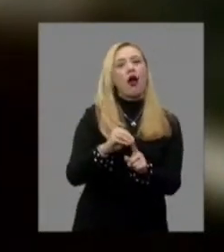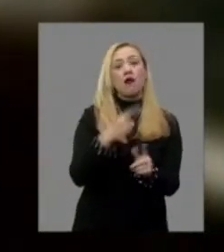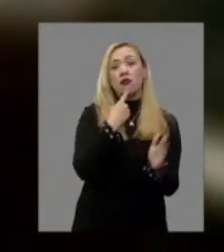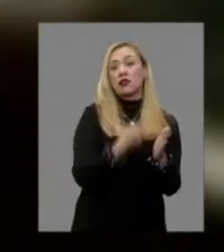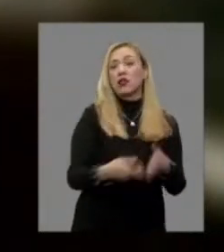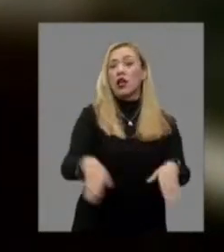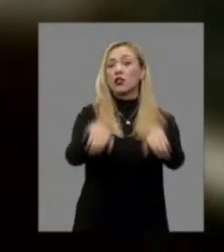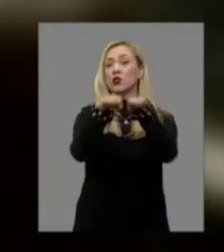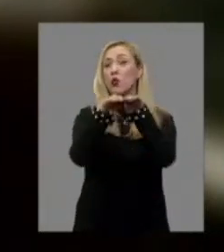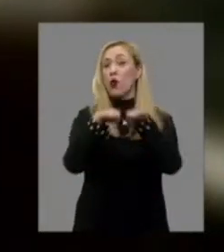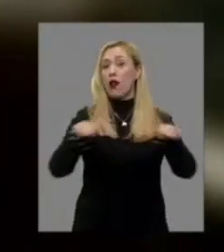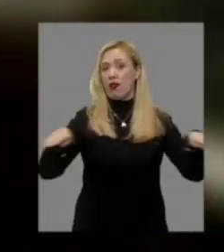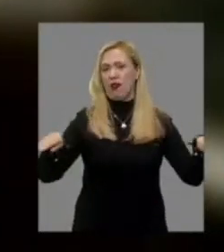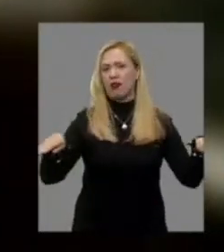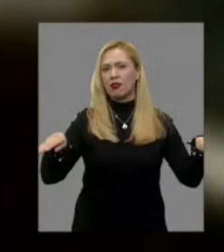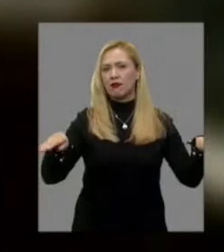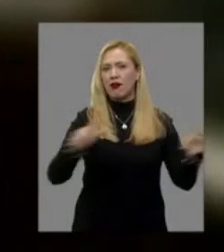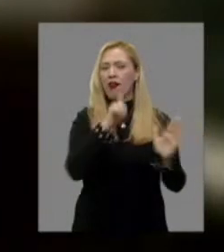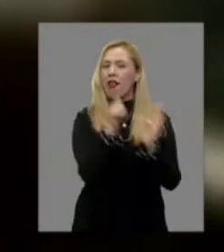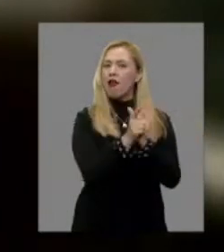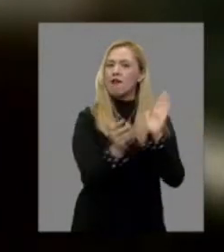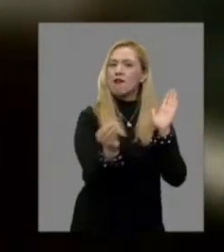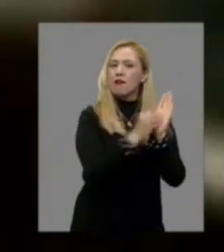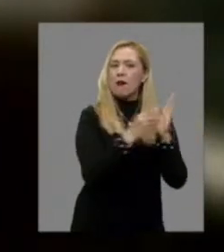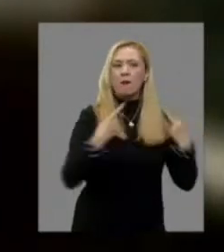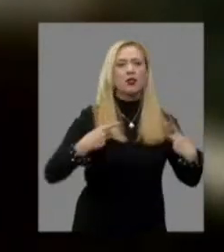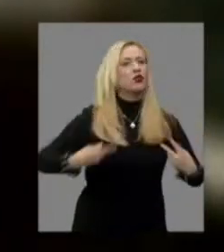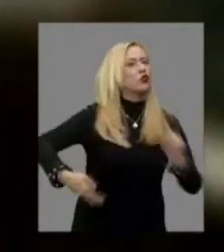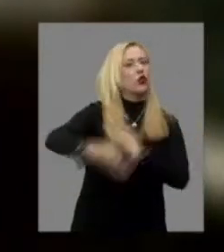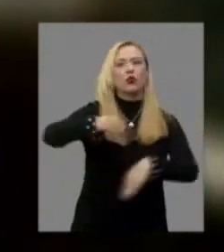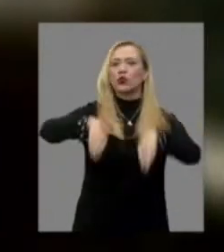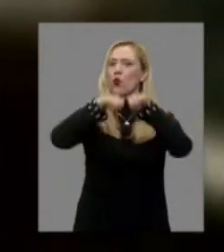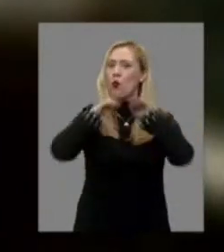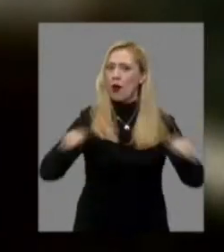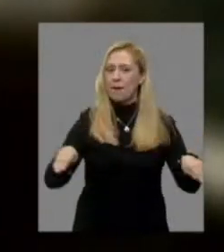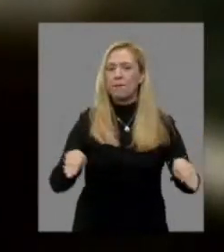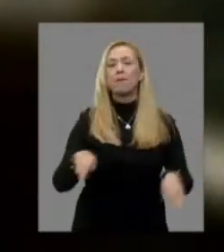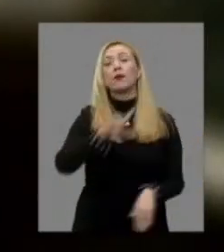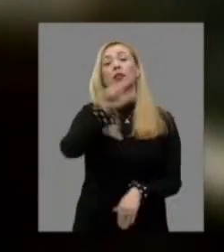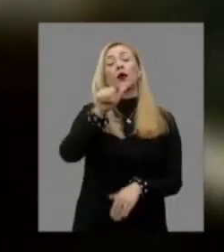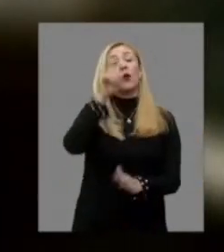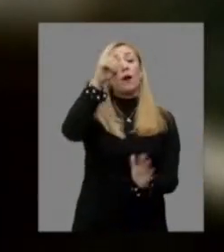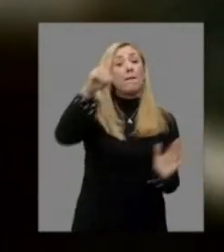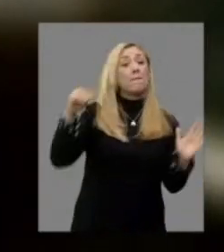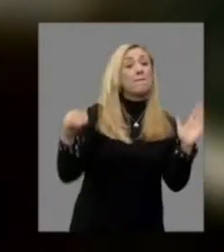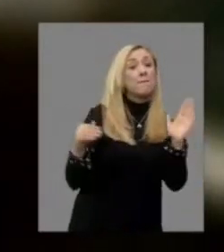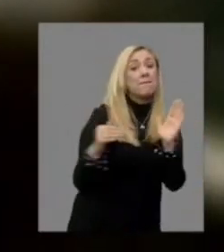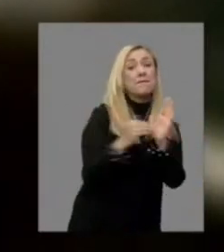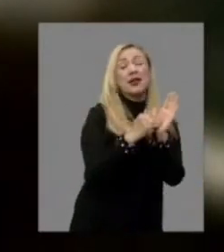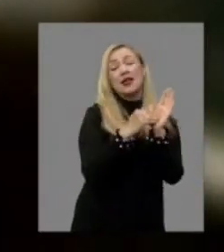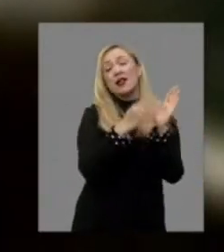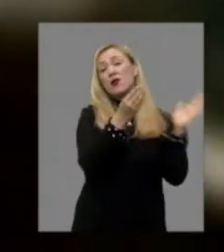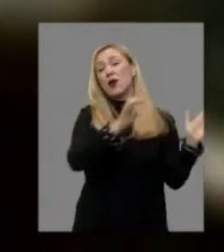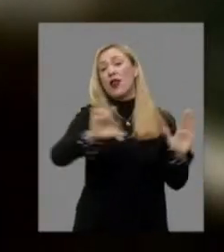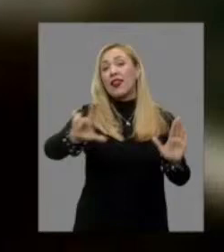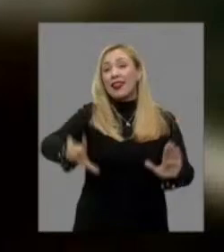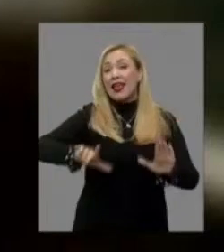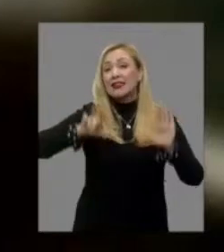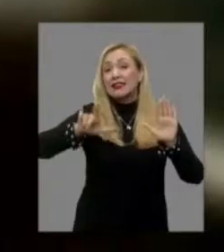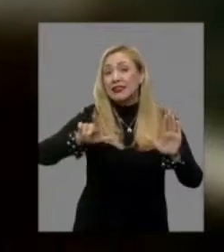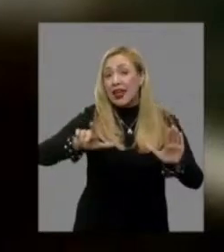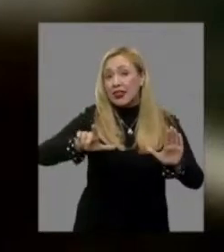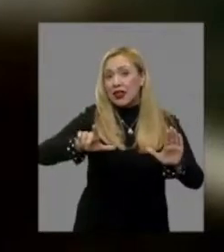ley. En la Constitución de 17, que siempre fue considerada como adelantada